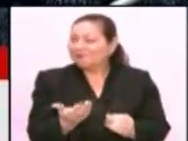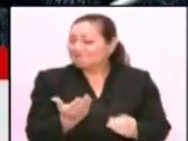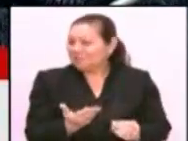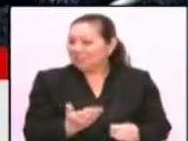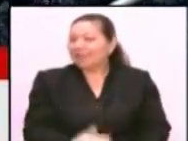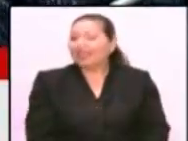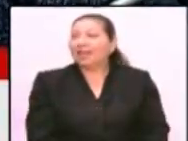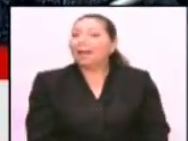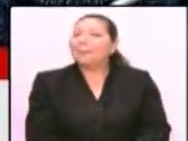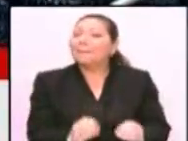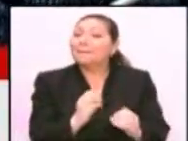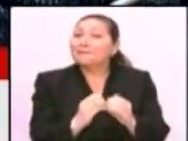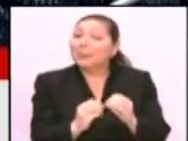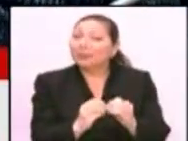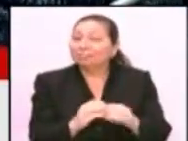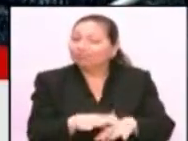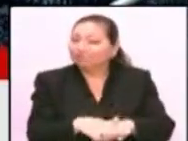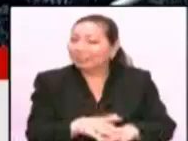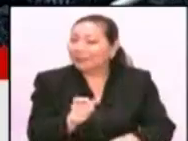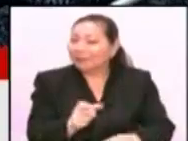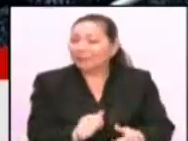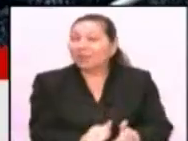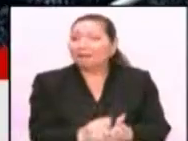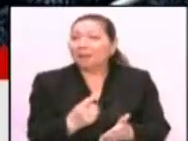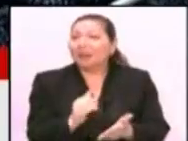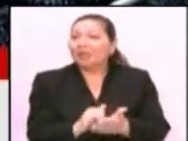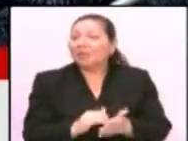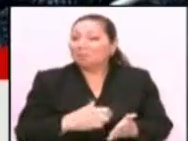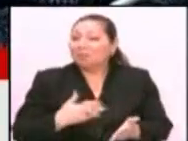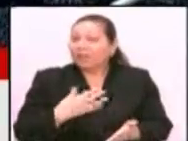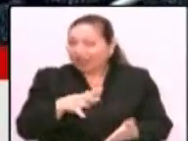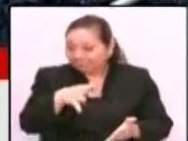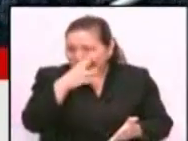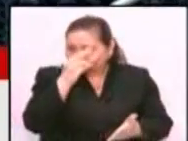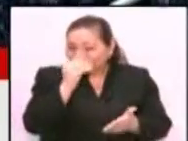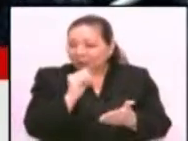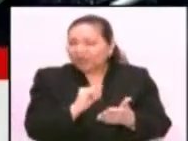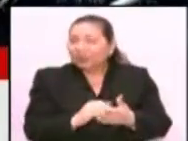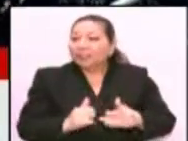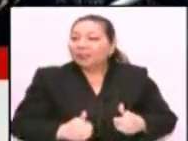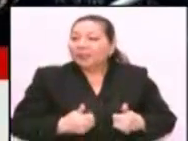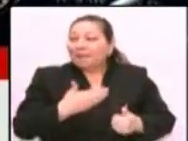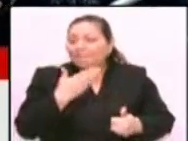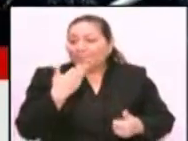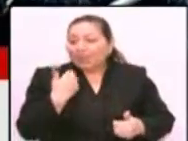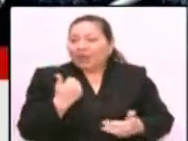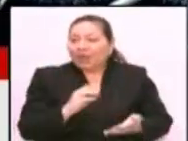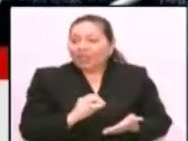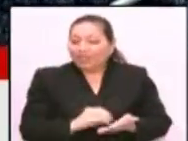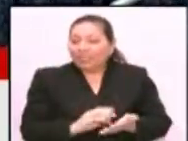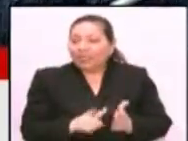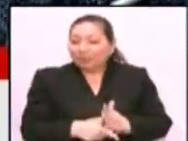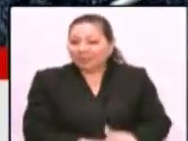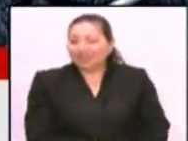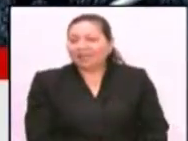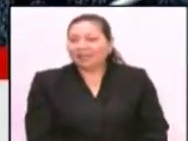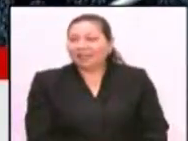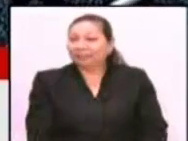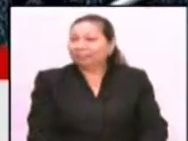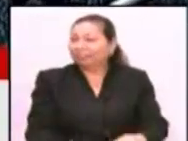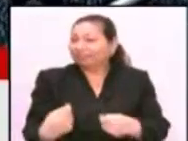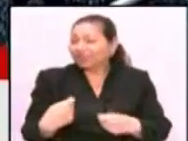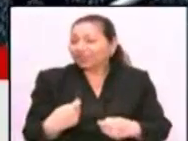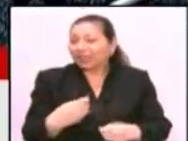pidiera, prepararían a la gente para que puedan aprender a cómo vivir mejor después de que salen de la cárcel. La